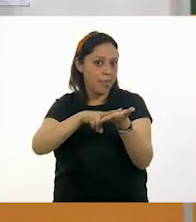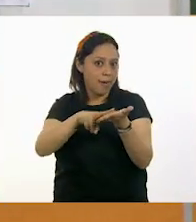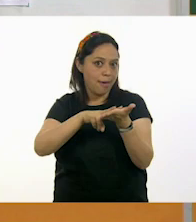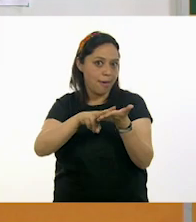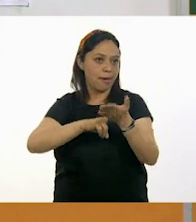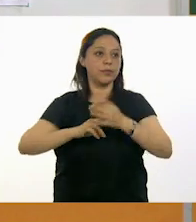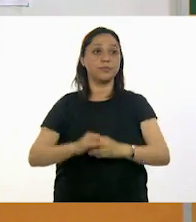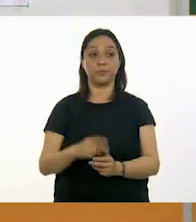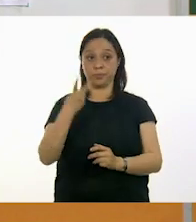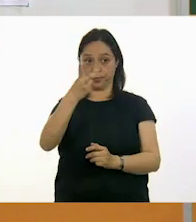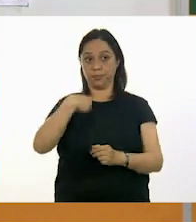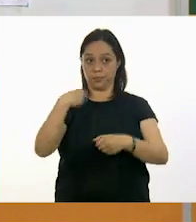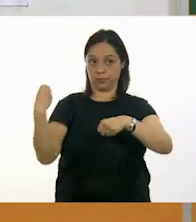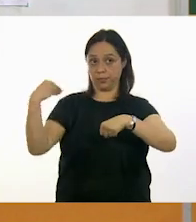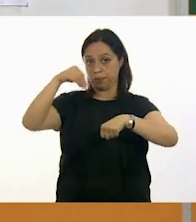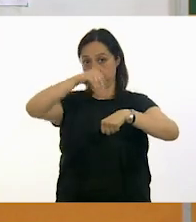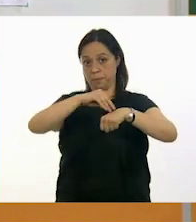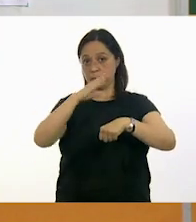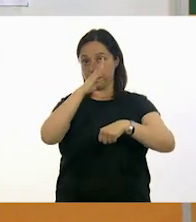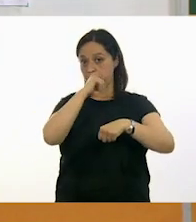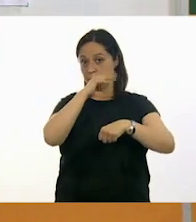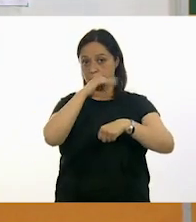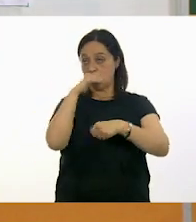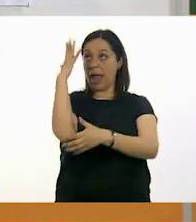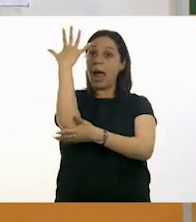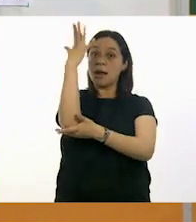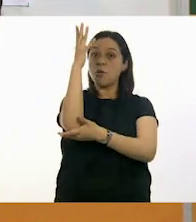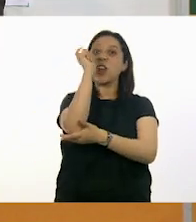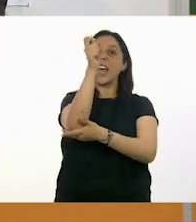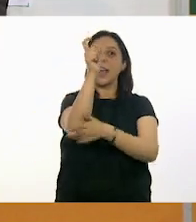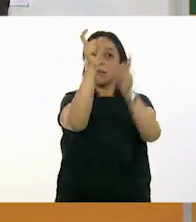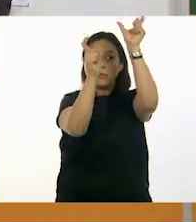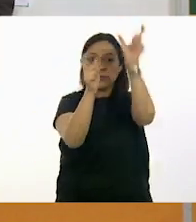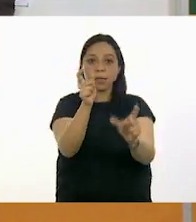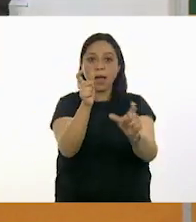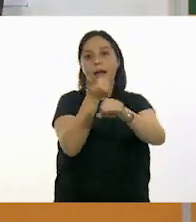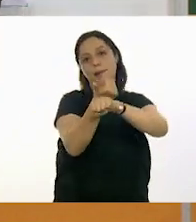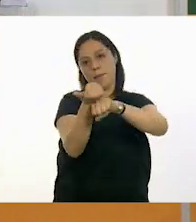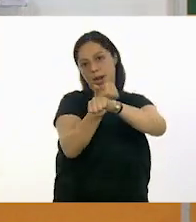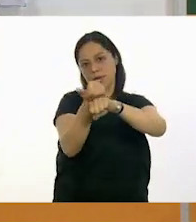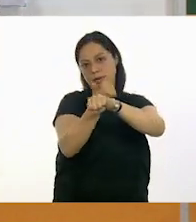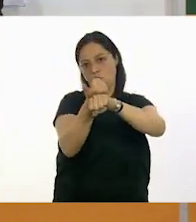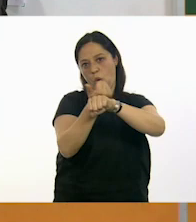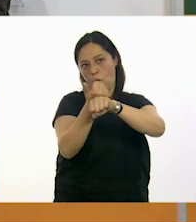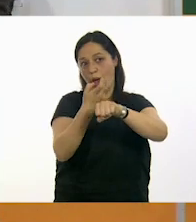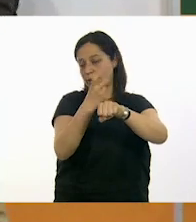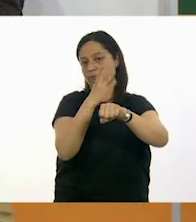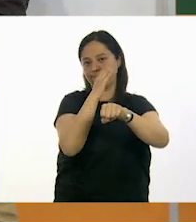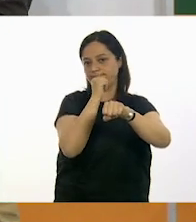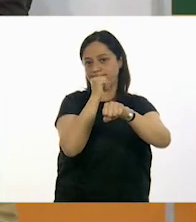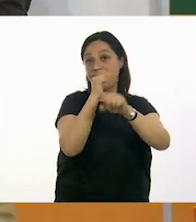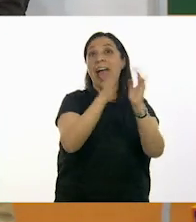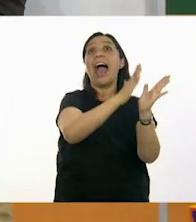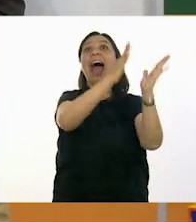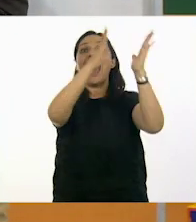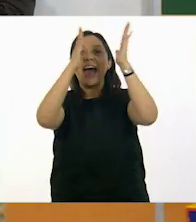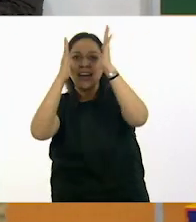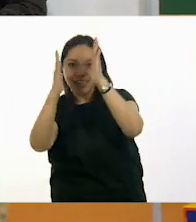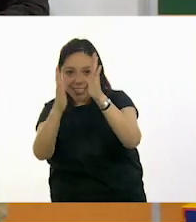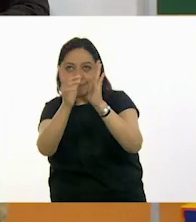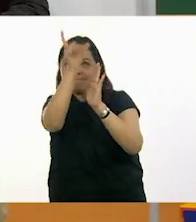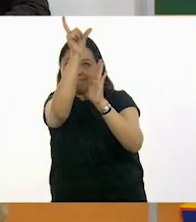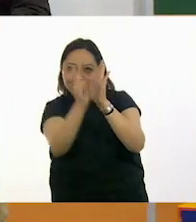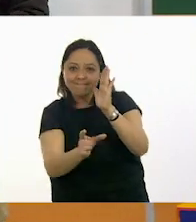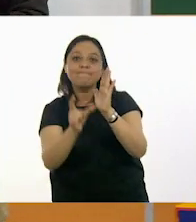no lo puedo colocar aquí porque aquí dice que sería de color amarillo. Del árbol amarillo, exacto. Entonces tendríamos que colocarlo justamente donde está